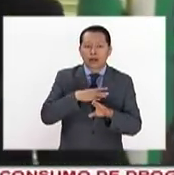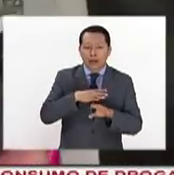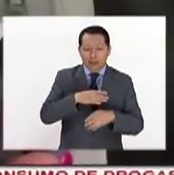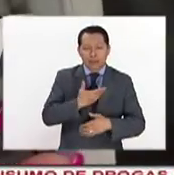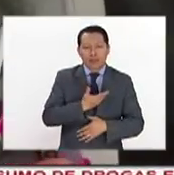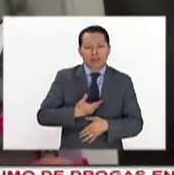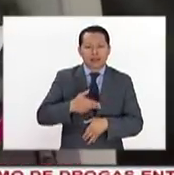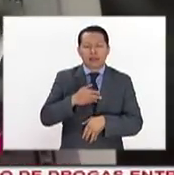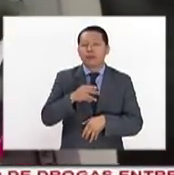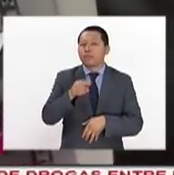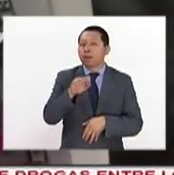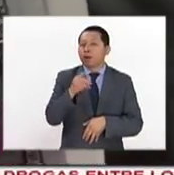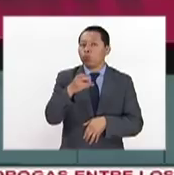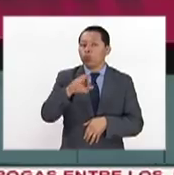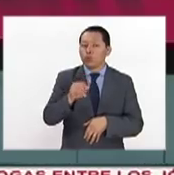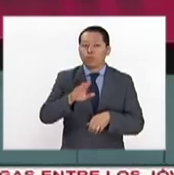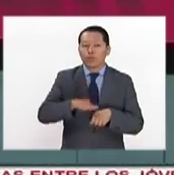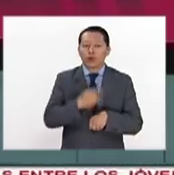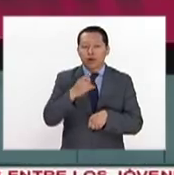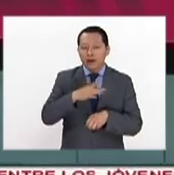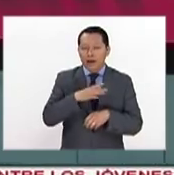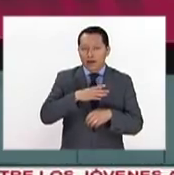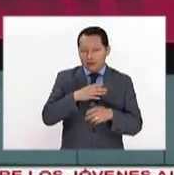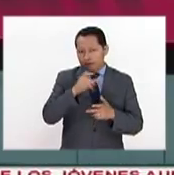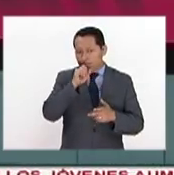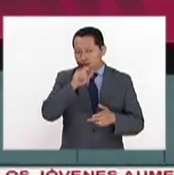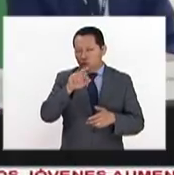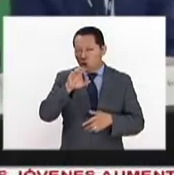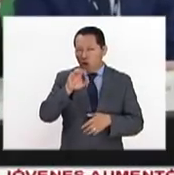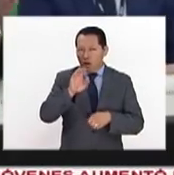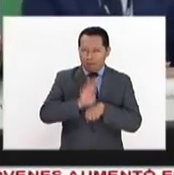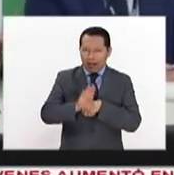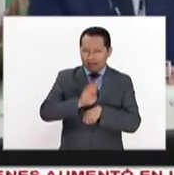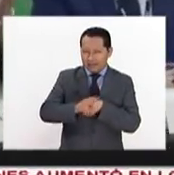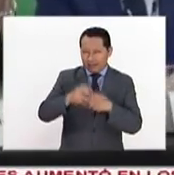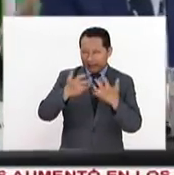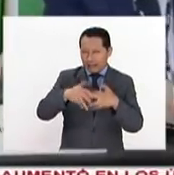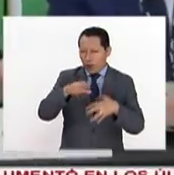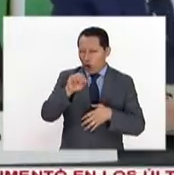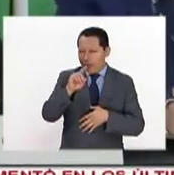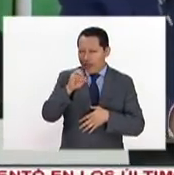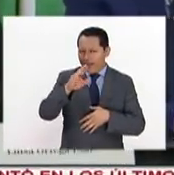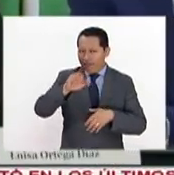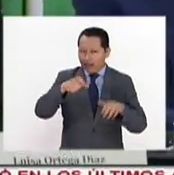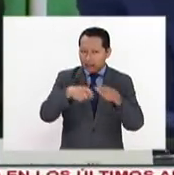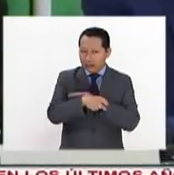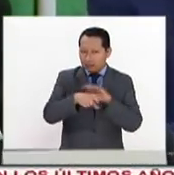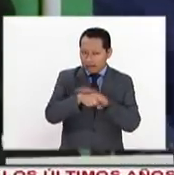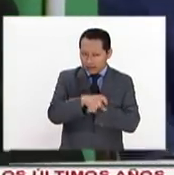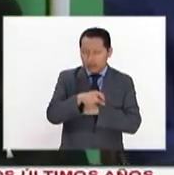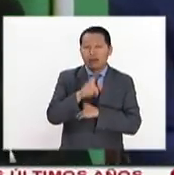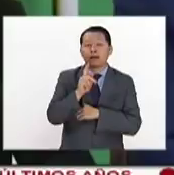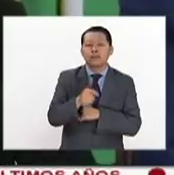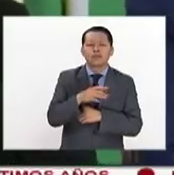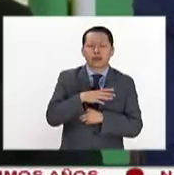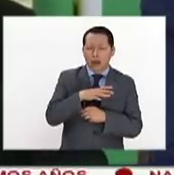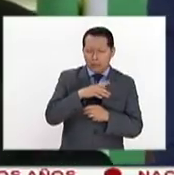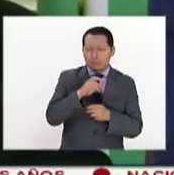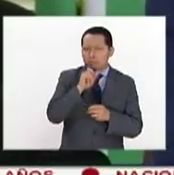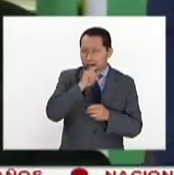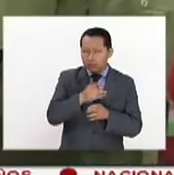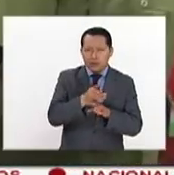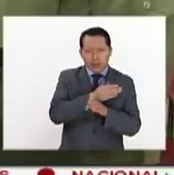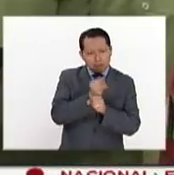Maduro. Eso luego de haber supuestamente recibido sobornos de la empresa brasileña Odebrecht. Según la fiscal destituida, se constató en